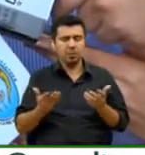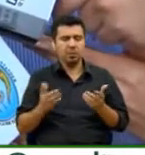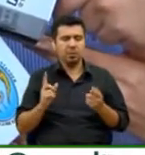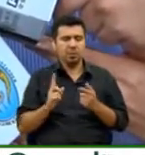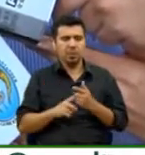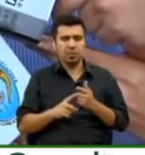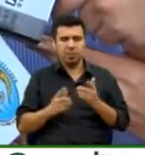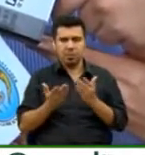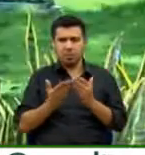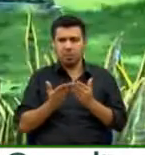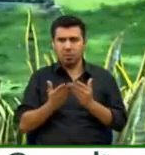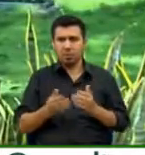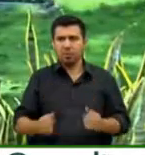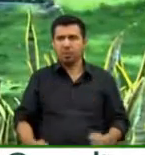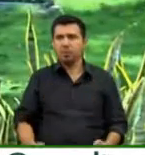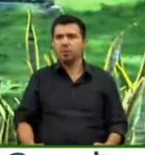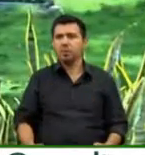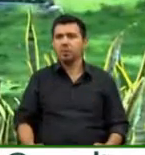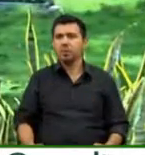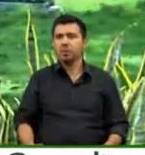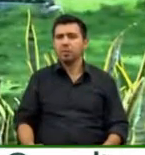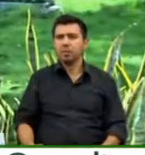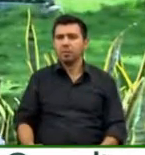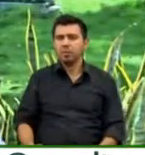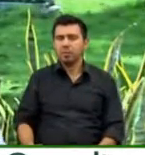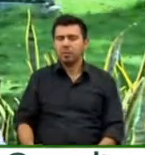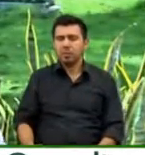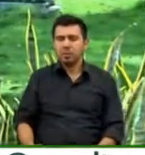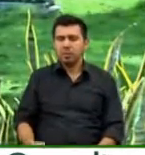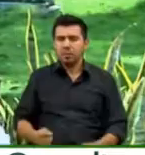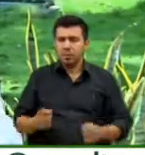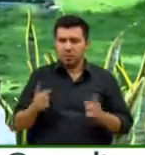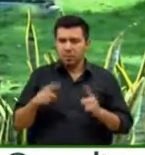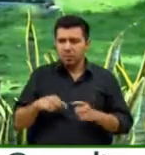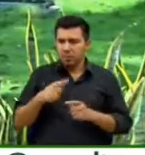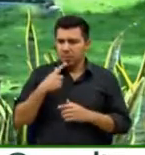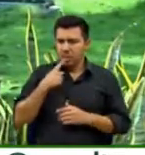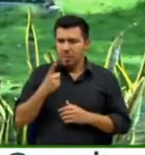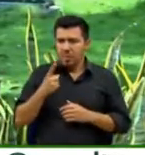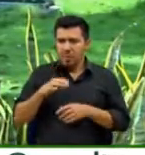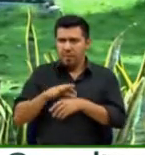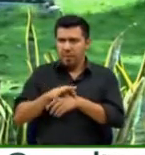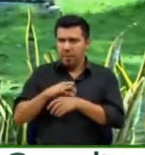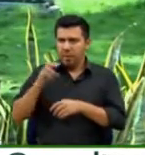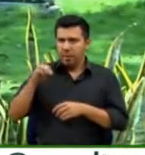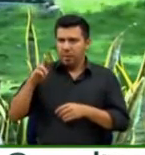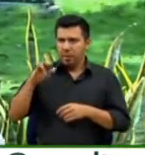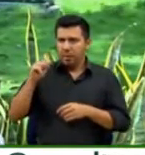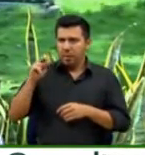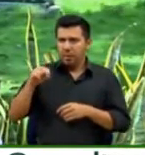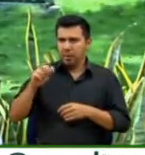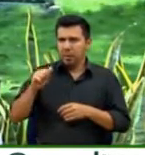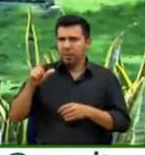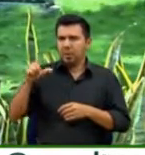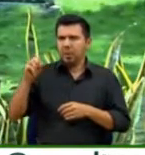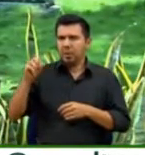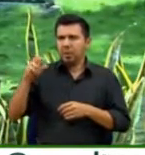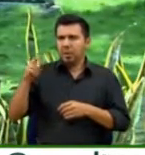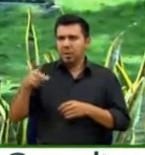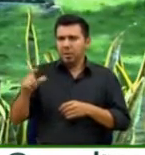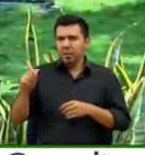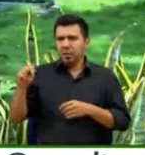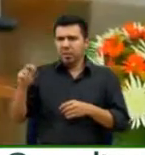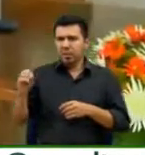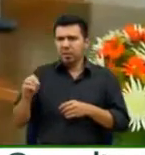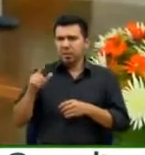institución educativa también reiteró su interés la doctora marina lozano por vincular al municipio de